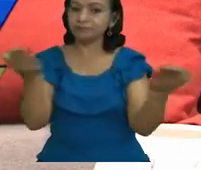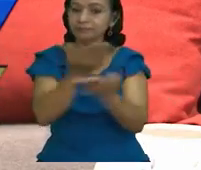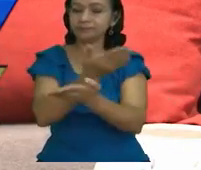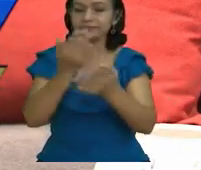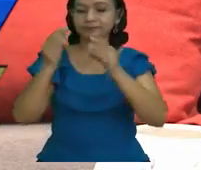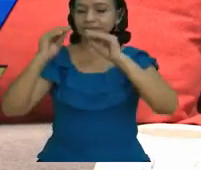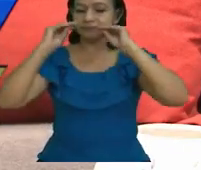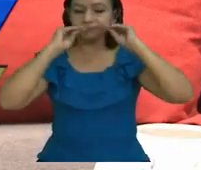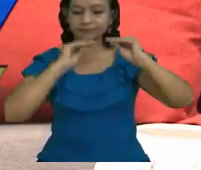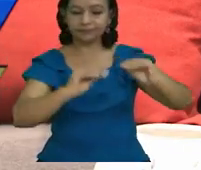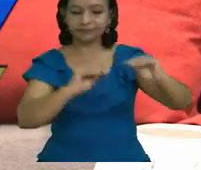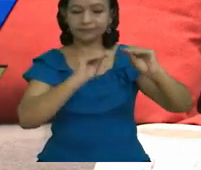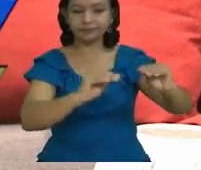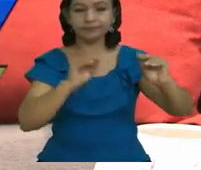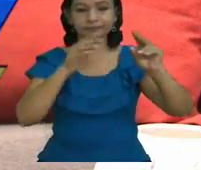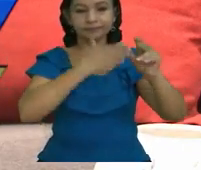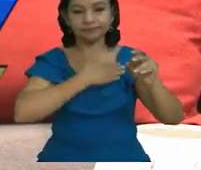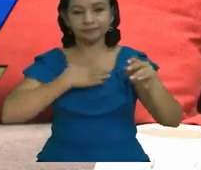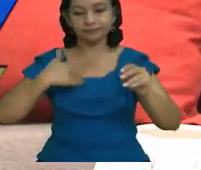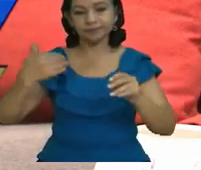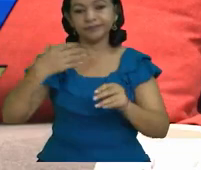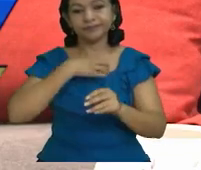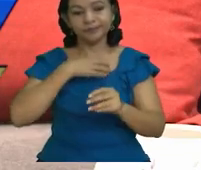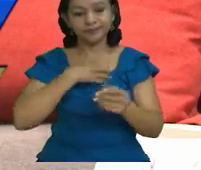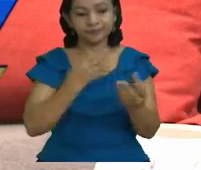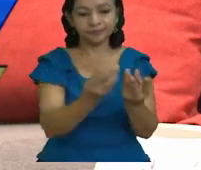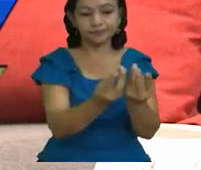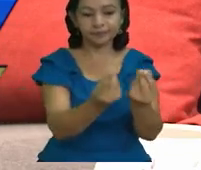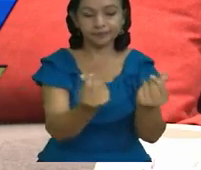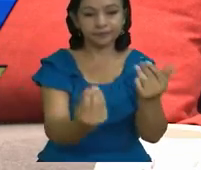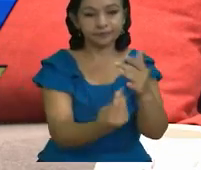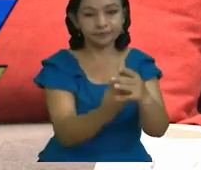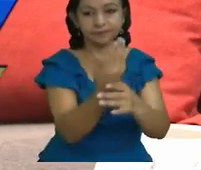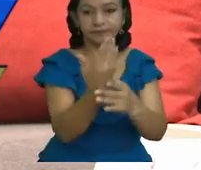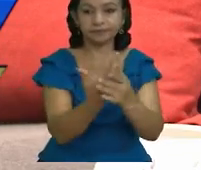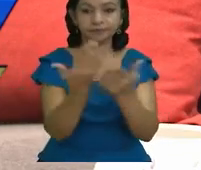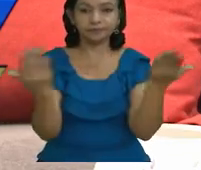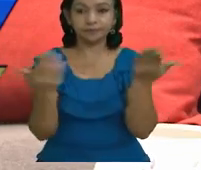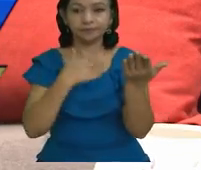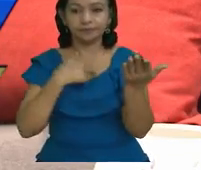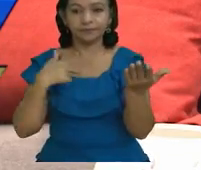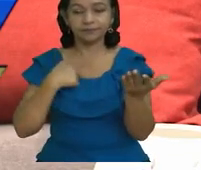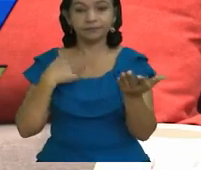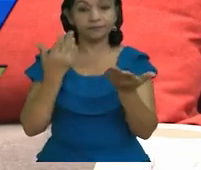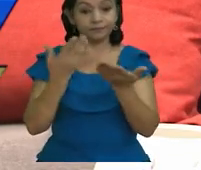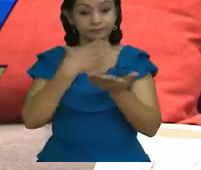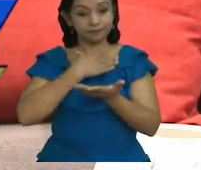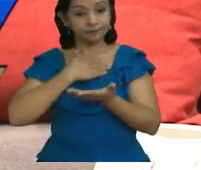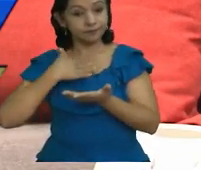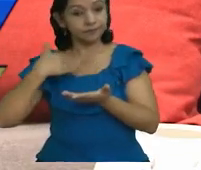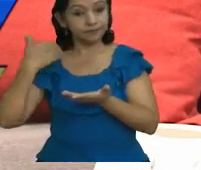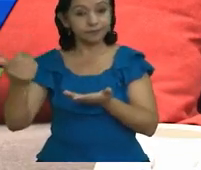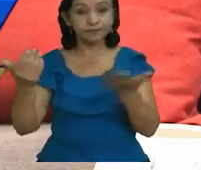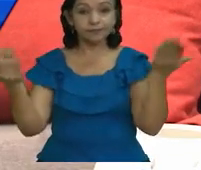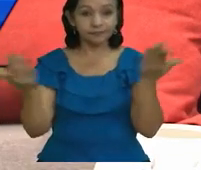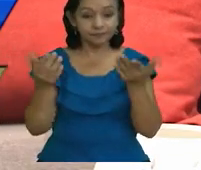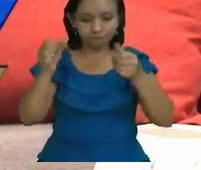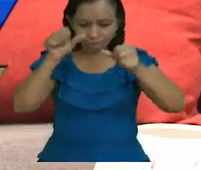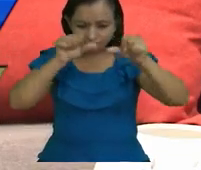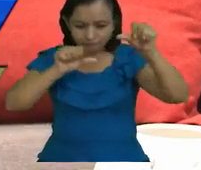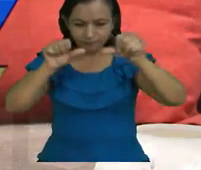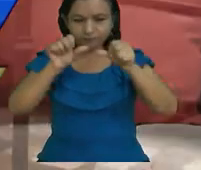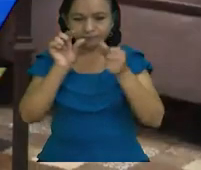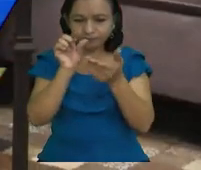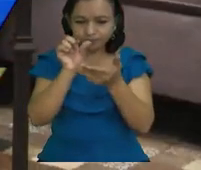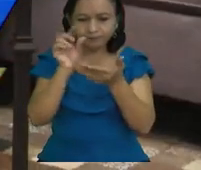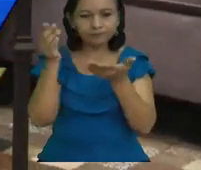enseñando también al productor a cómo mejorar, a cómo volverse también fitomejorador y obtener una mejor, no solamente grano,